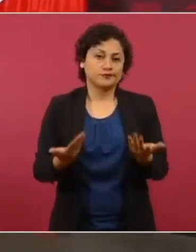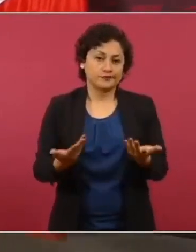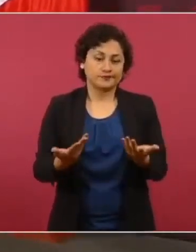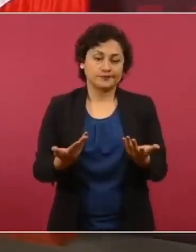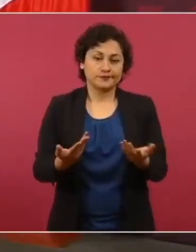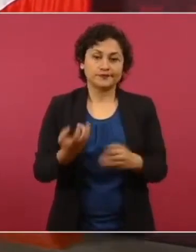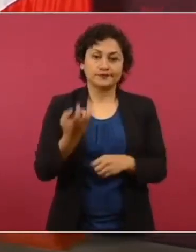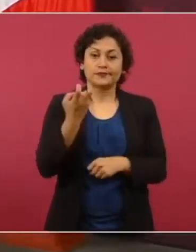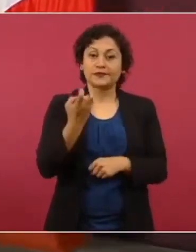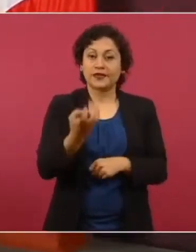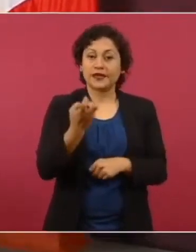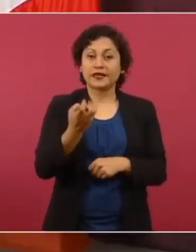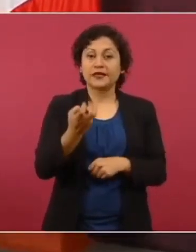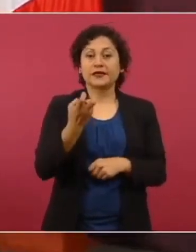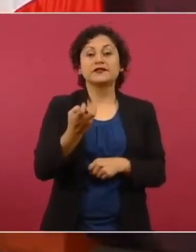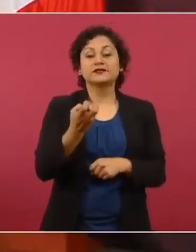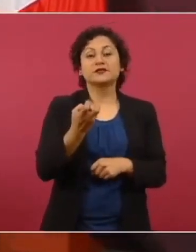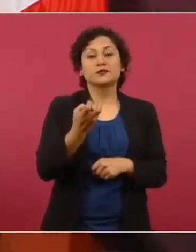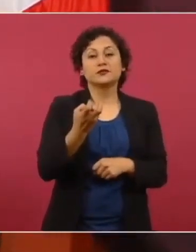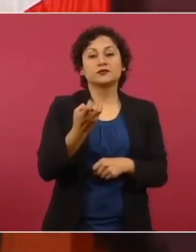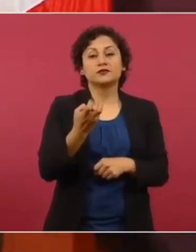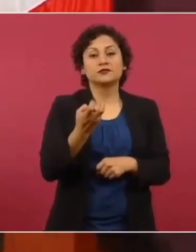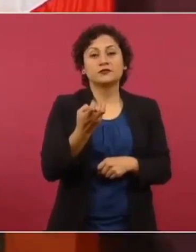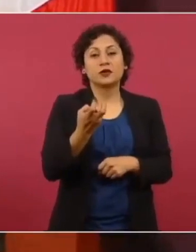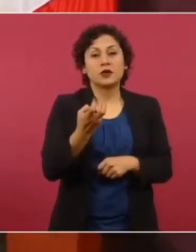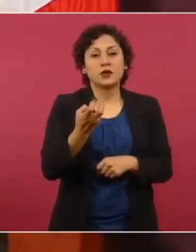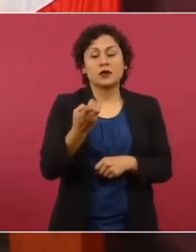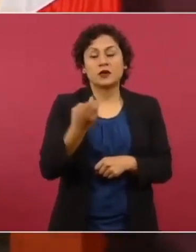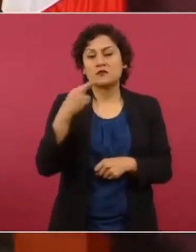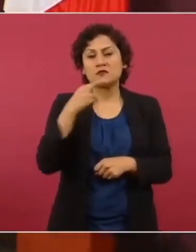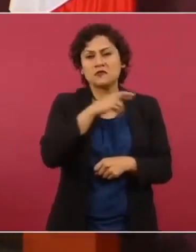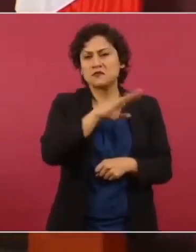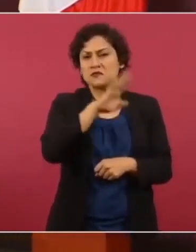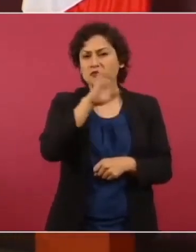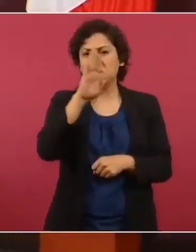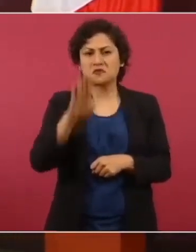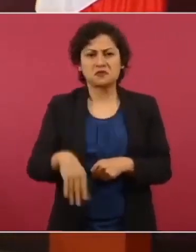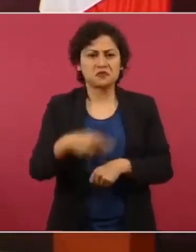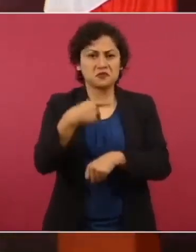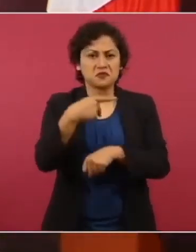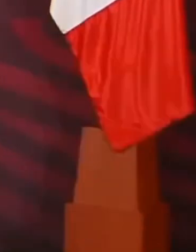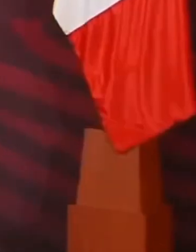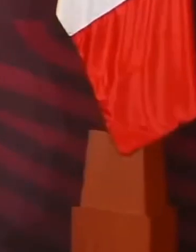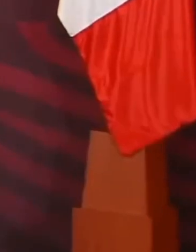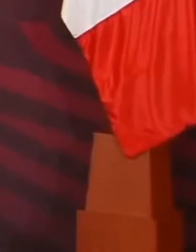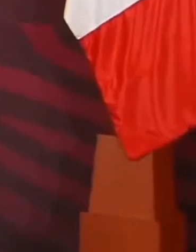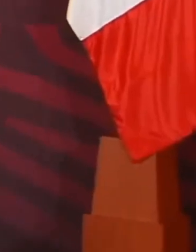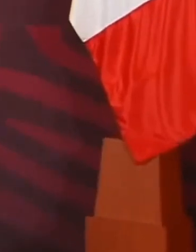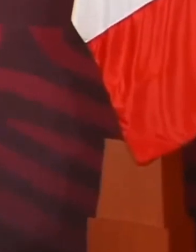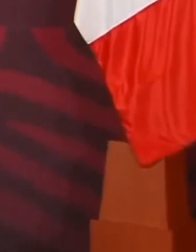rápido a la muerte a los que